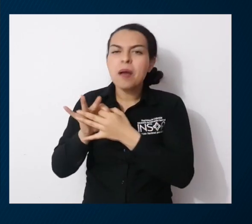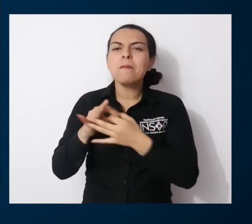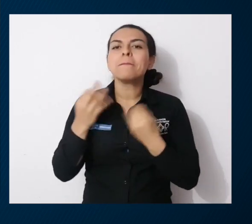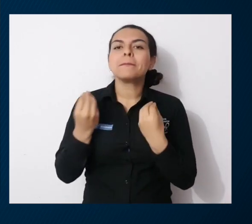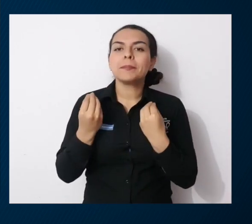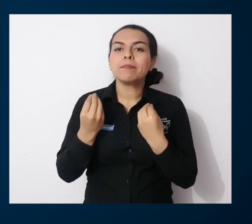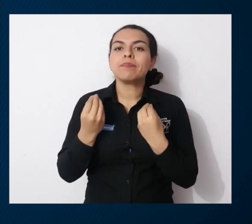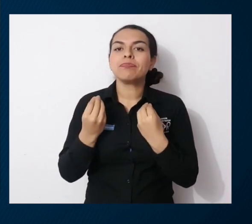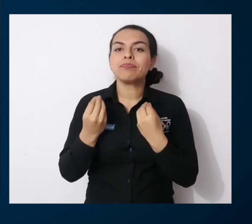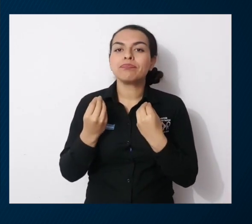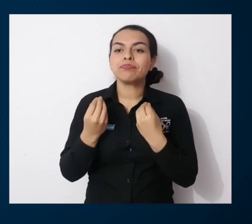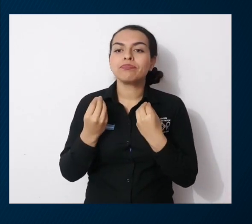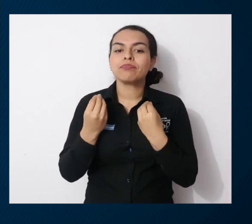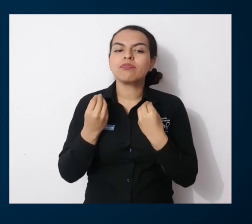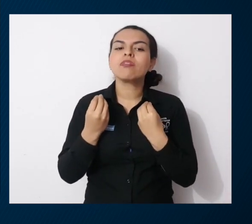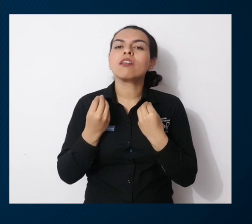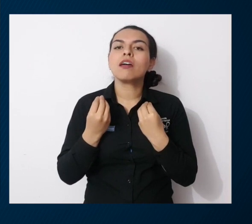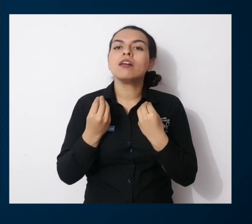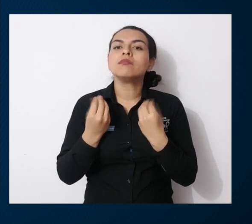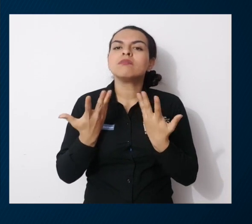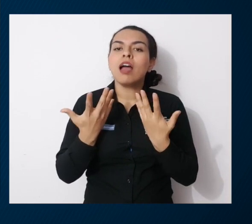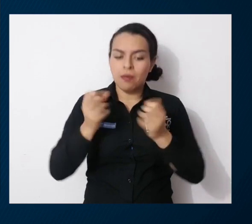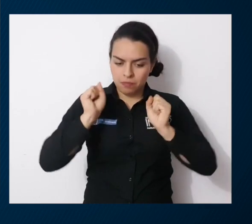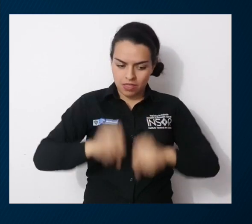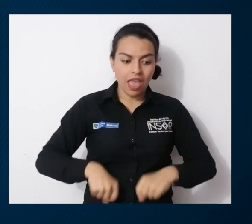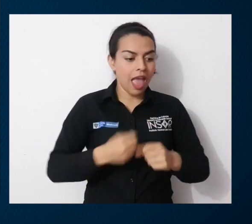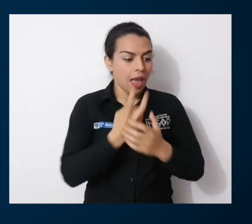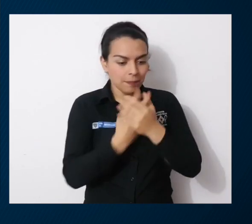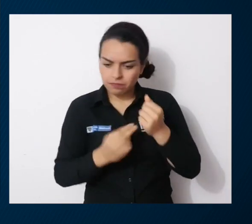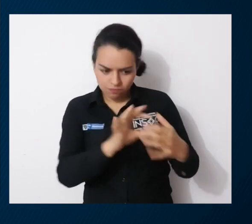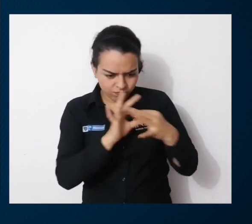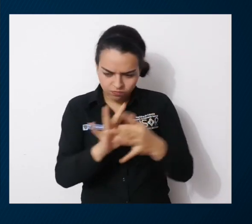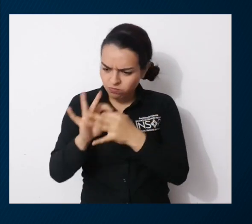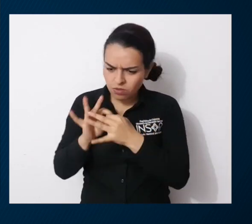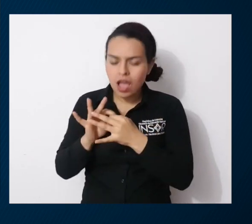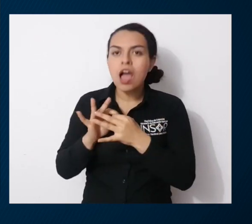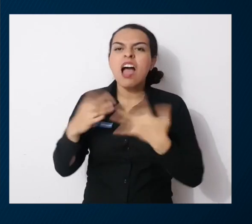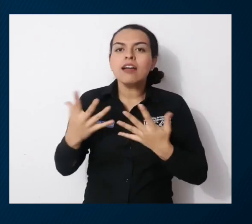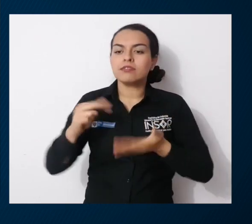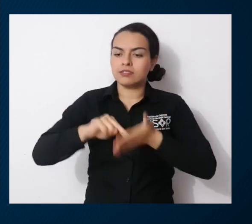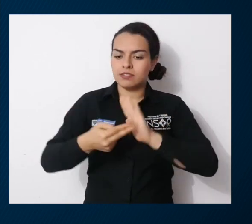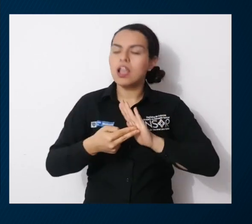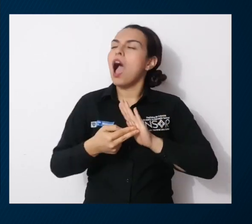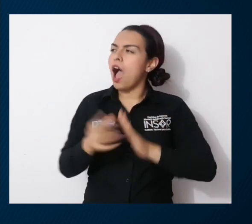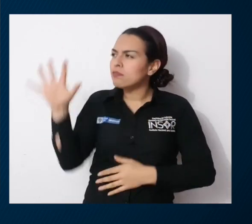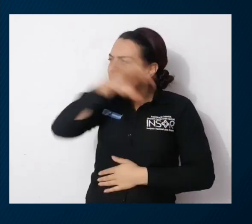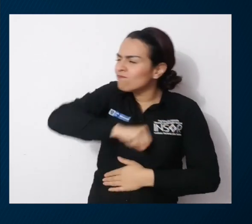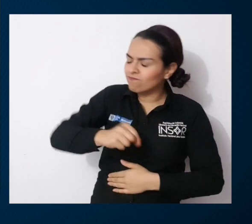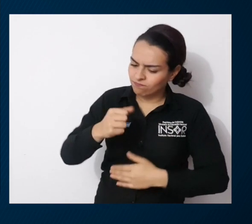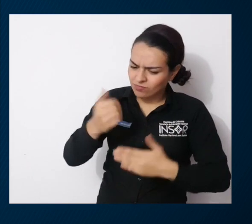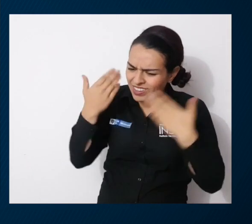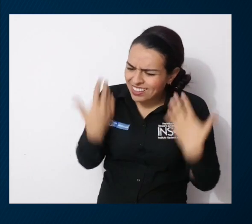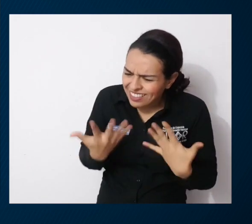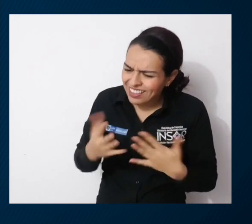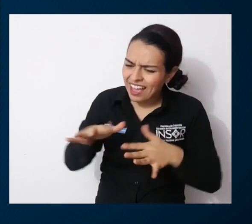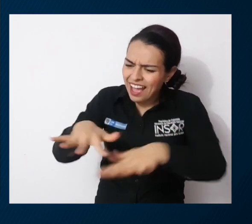pare, voy a utilizar un término de verdad valioso, un pare en donde nos sentemos a reflexionar qué necesita transformar realmente la institución, porque